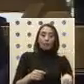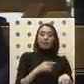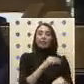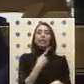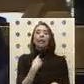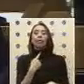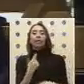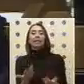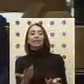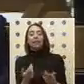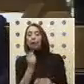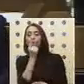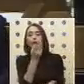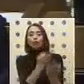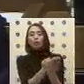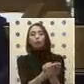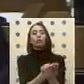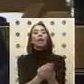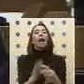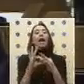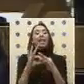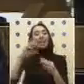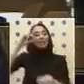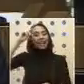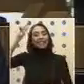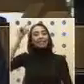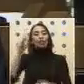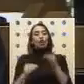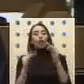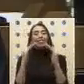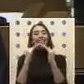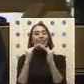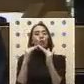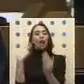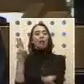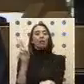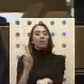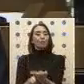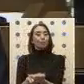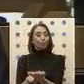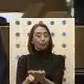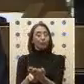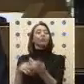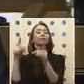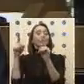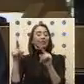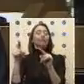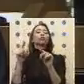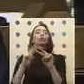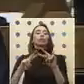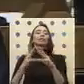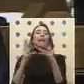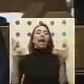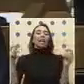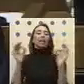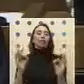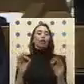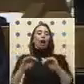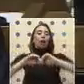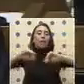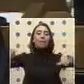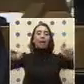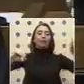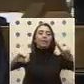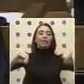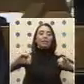competencia. Y gracias a la creación de los tribunales tributarios, tal situación también se pudo superar. Por lo tanto, creo que la